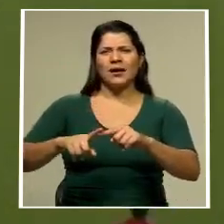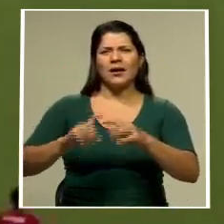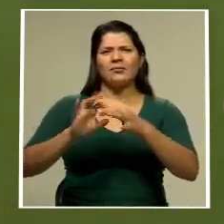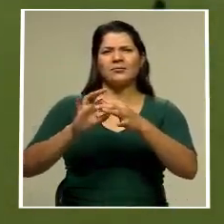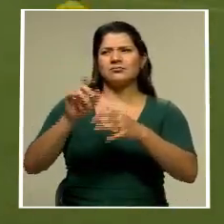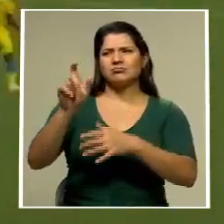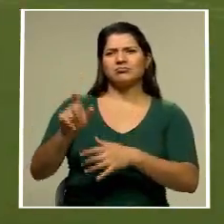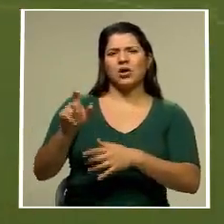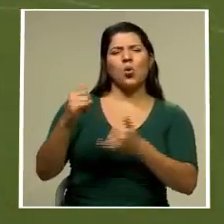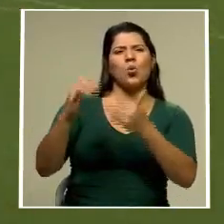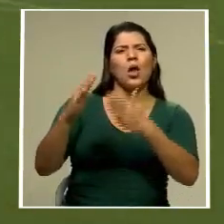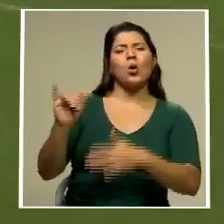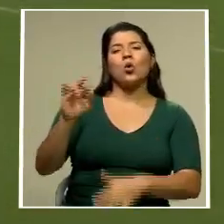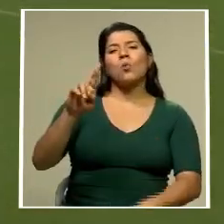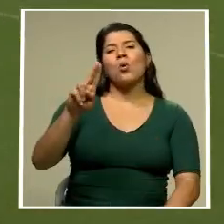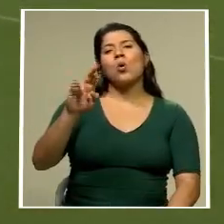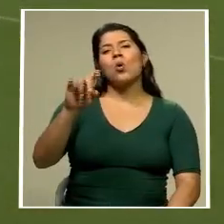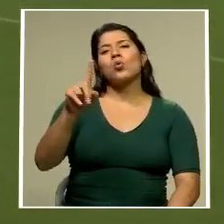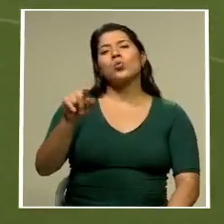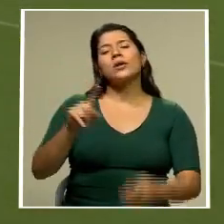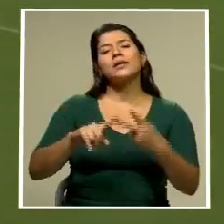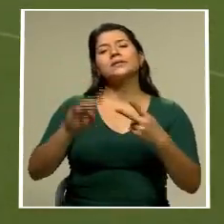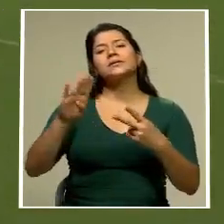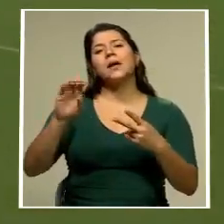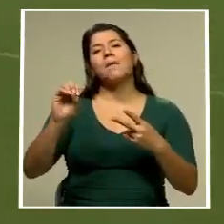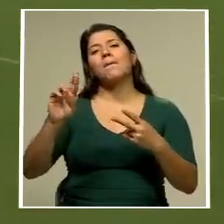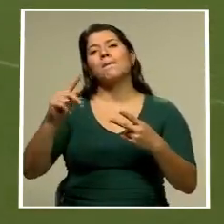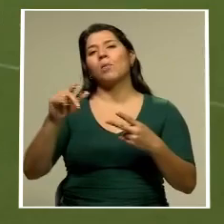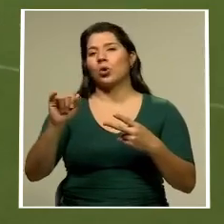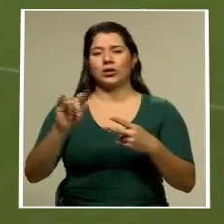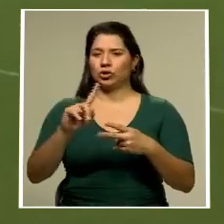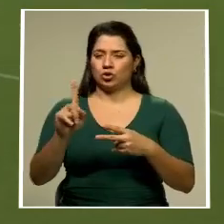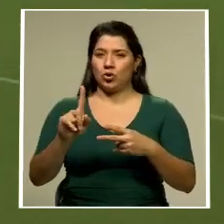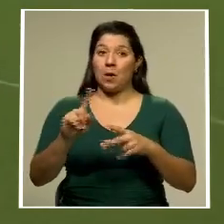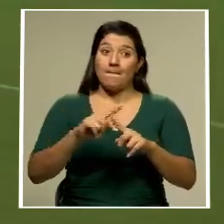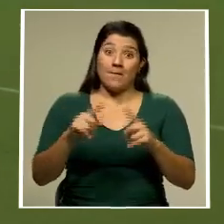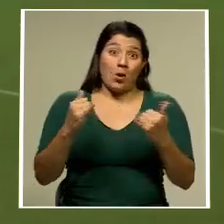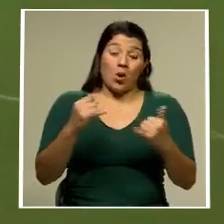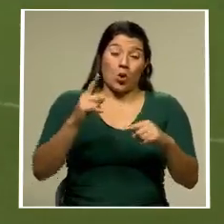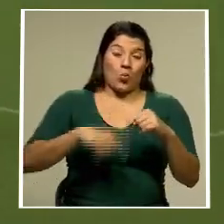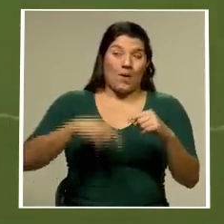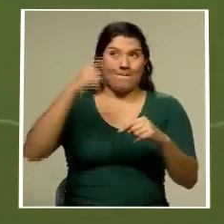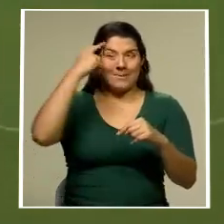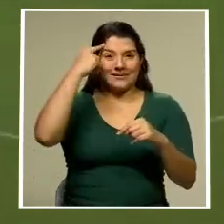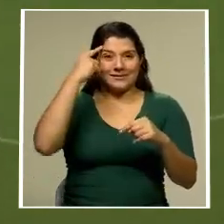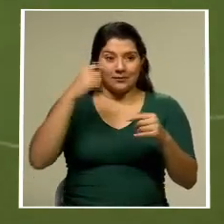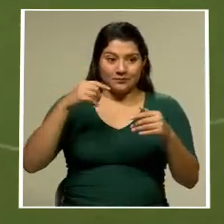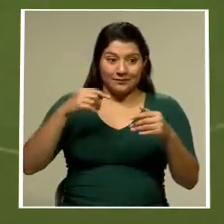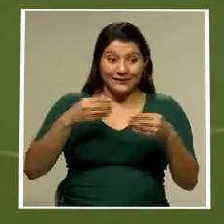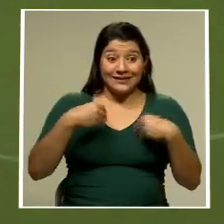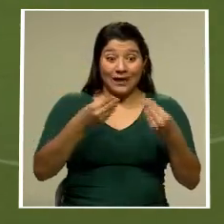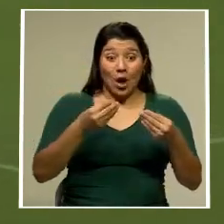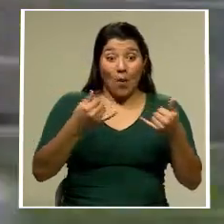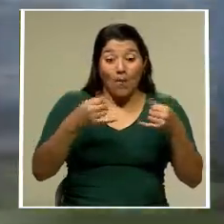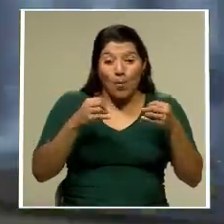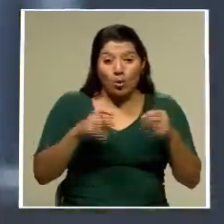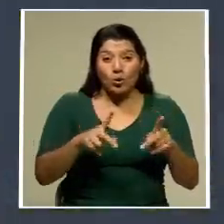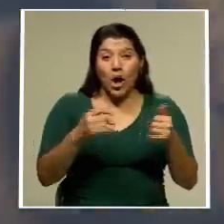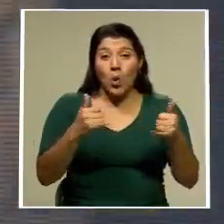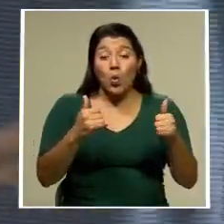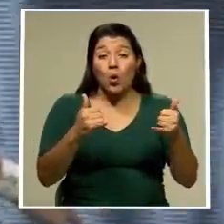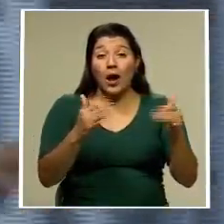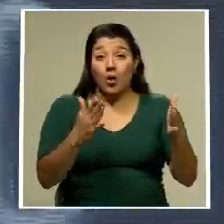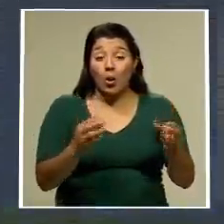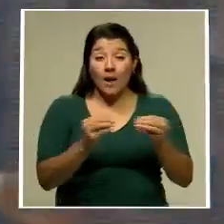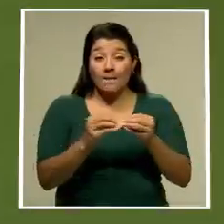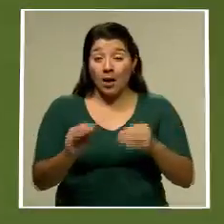Borges, pero es imposible pensar en un cambio generacional a menos de 2 meses del inicio de la eliminatoria mundialista. Los objetivos de